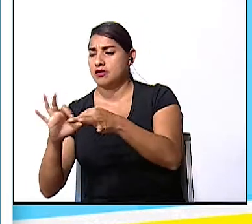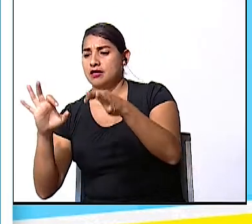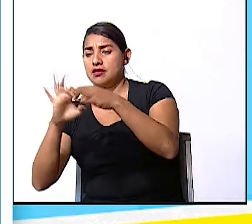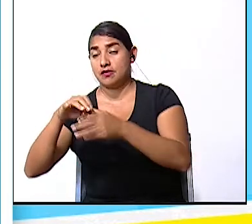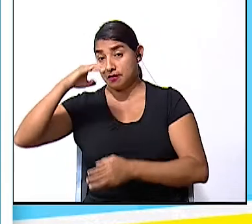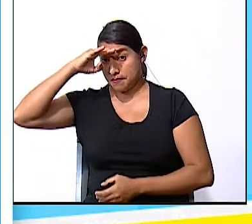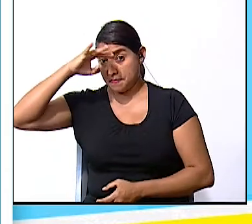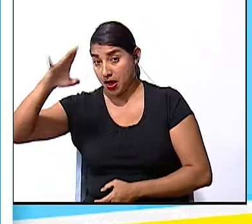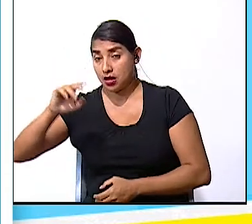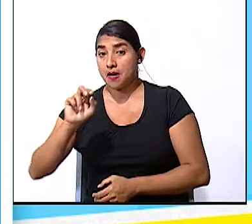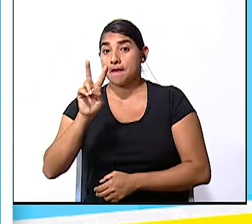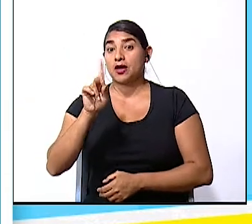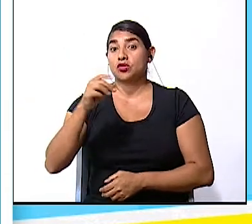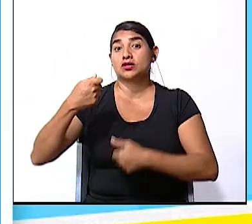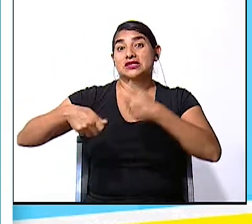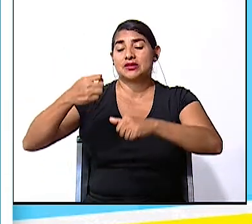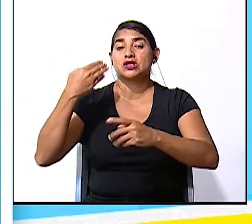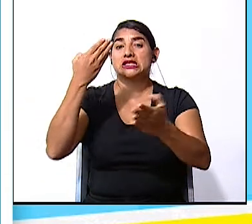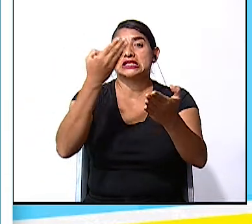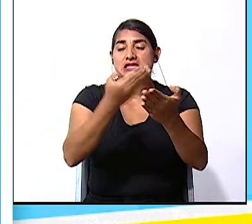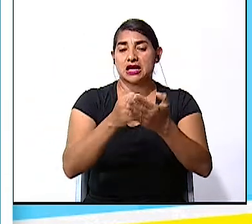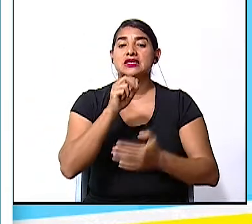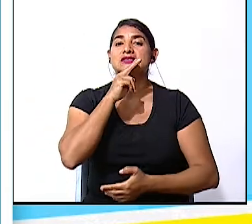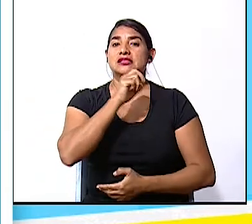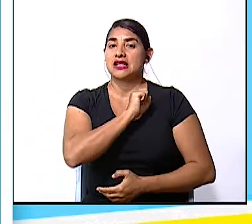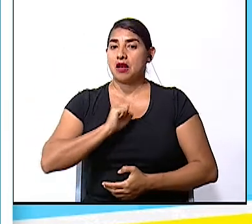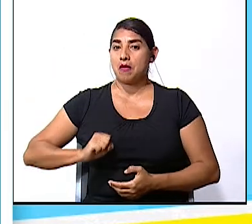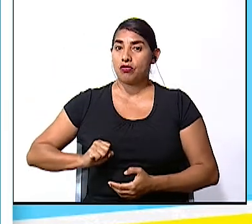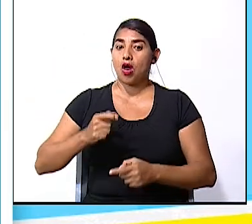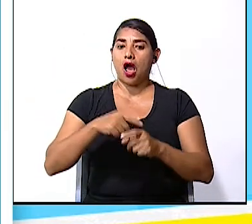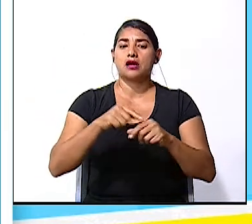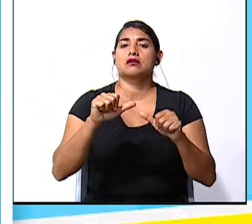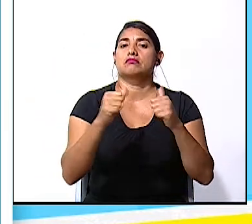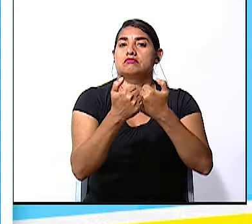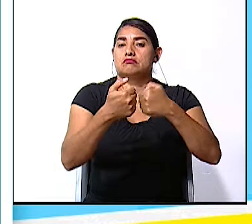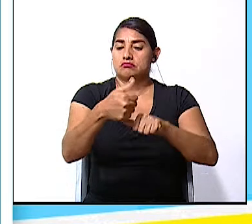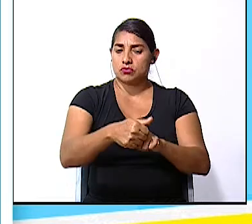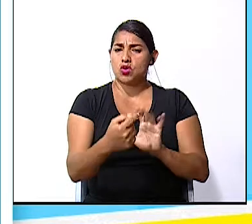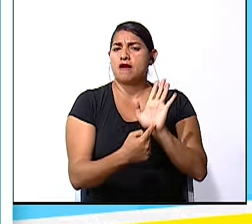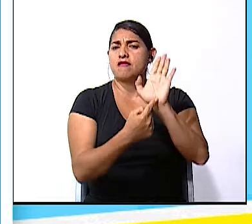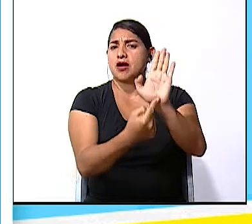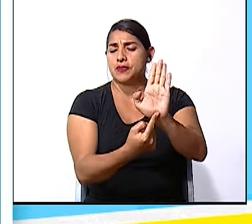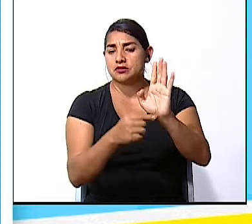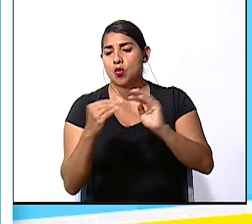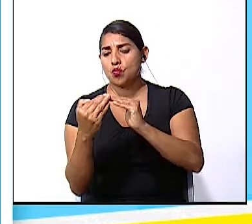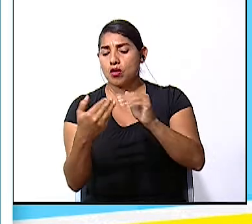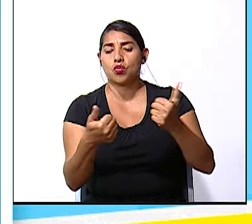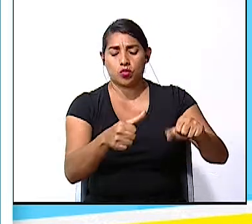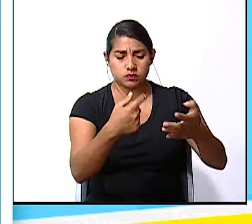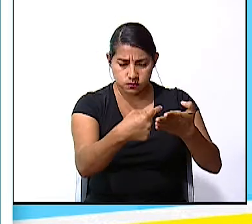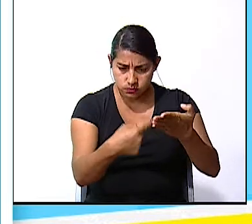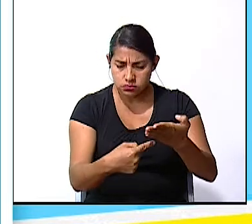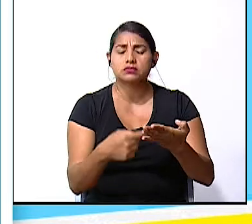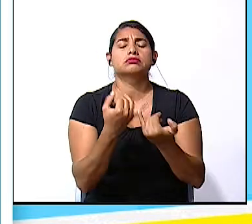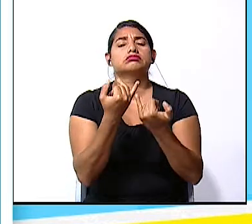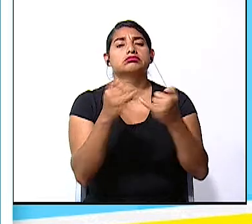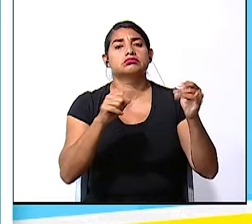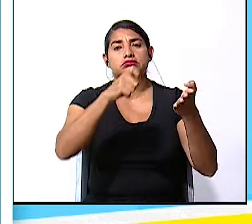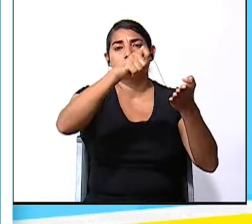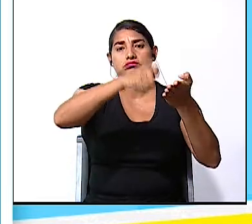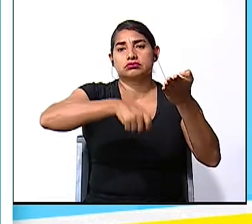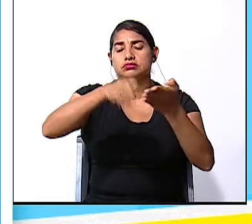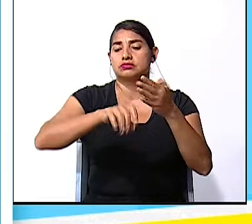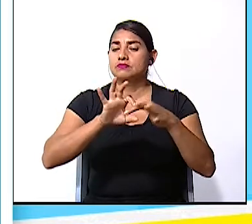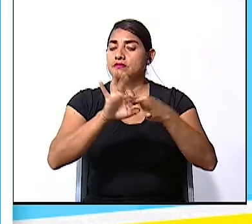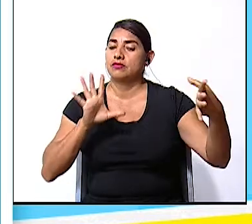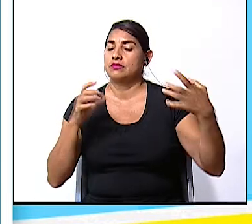21 de septiembre, llega el correo a San Salvador, donde el ayuntamiento y una representación del pueblo acordaron la independencia absoluta de